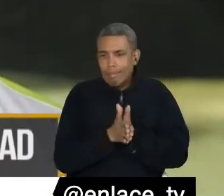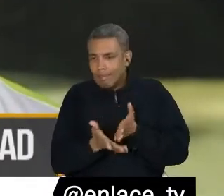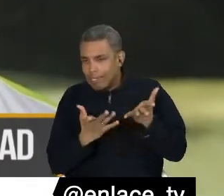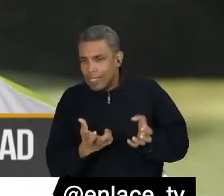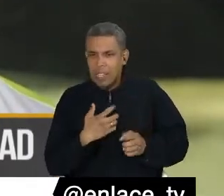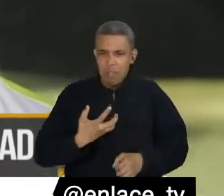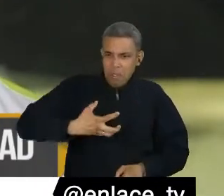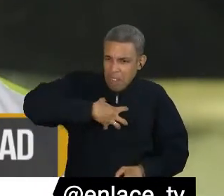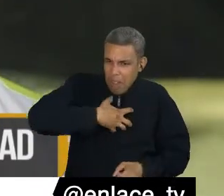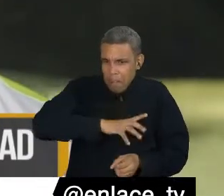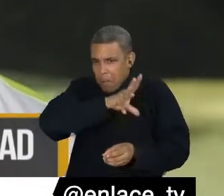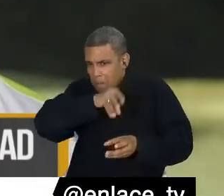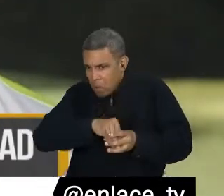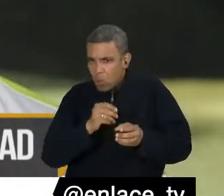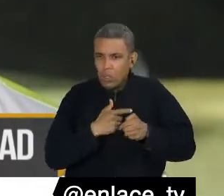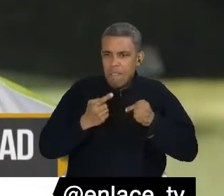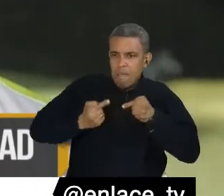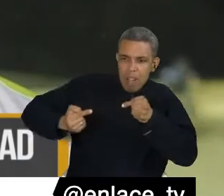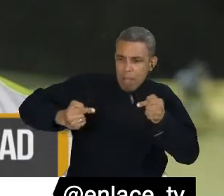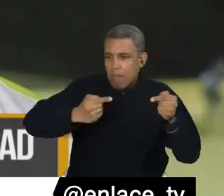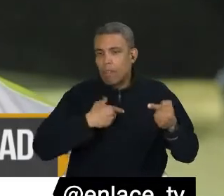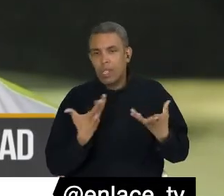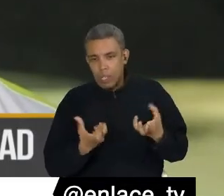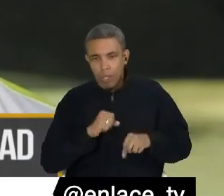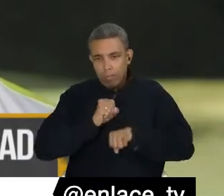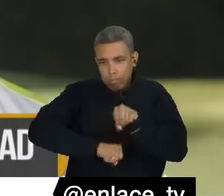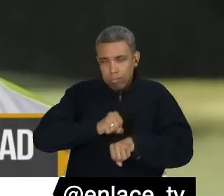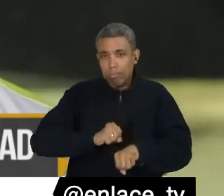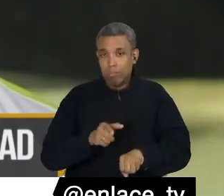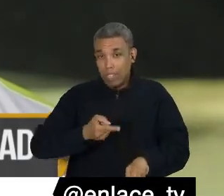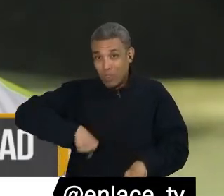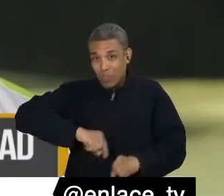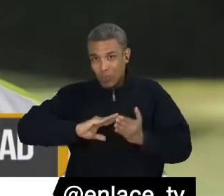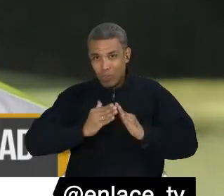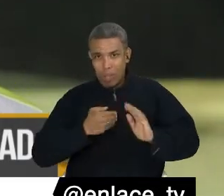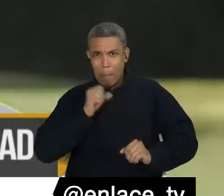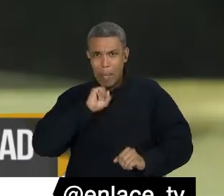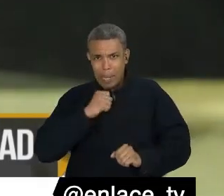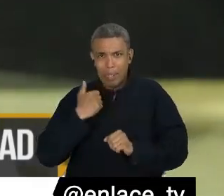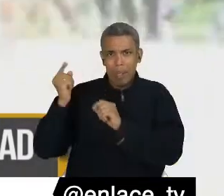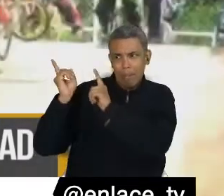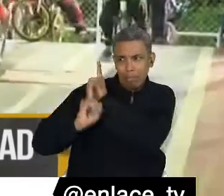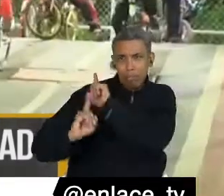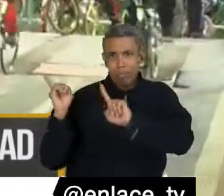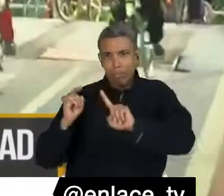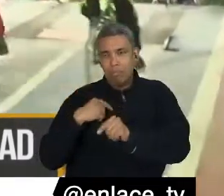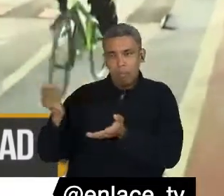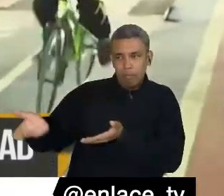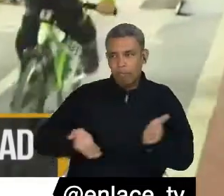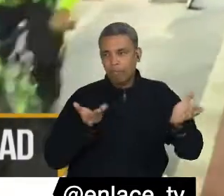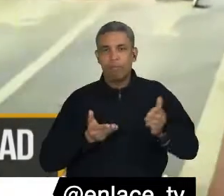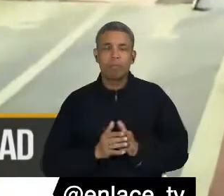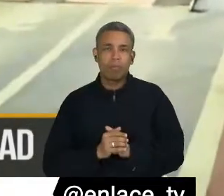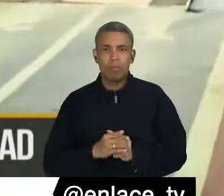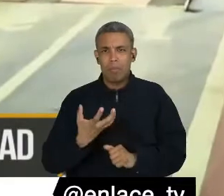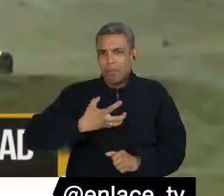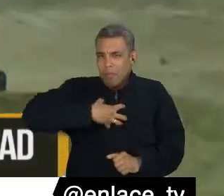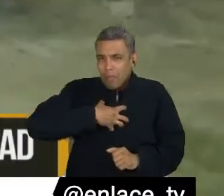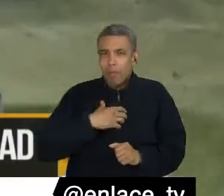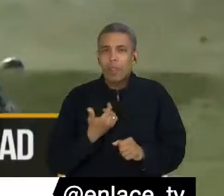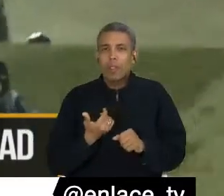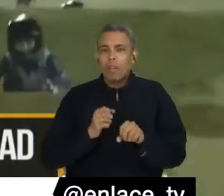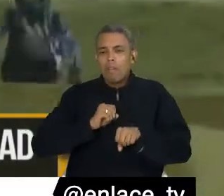manera nosotros también venimos a recibirlos y a poder hacer un gran espectáculo y una muy buena presentación. Para este campeonato los biciclosistas de la